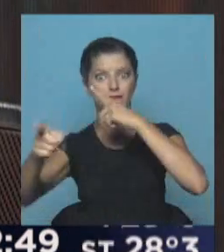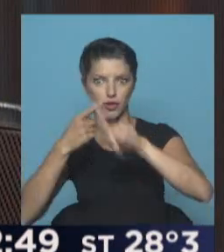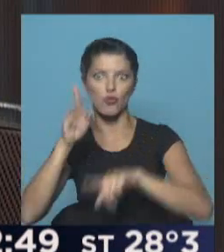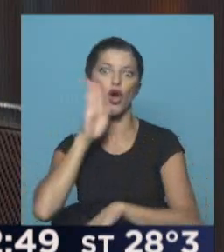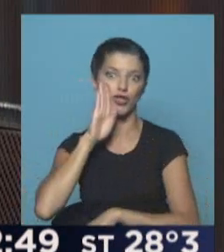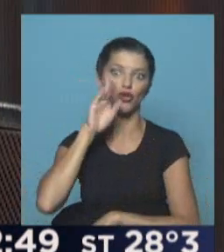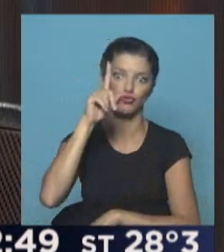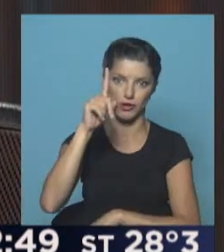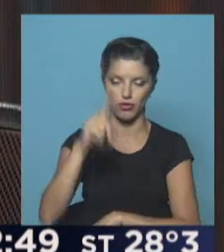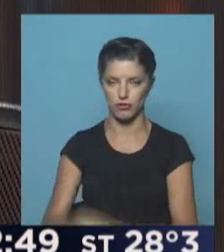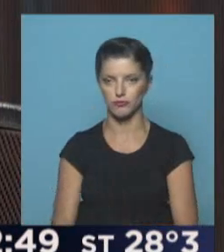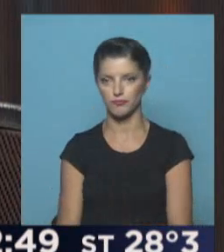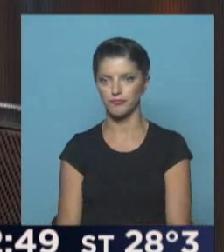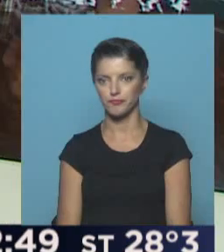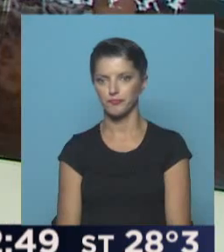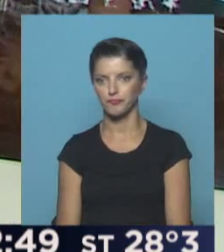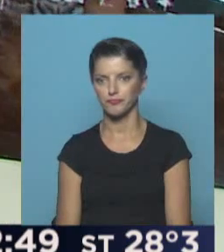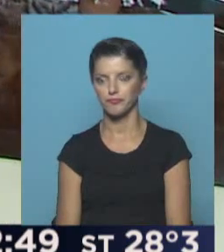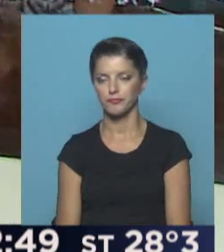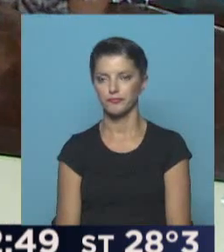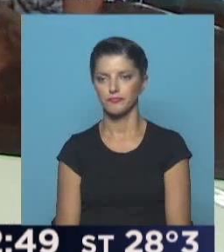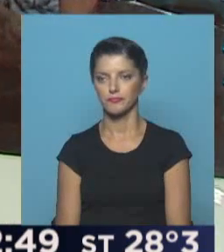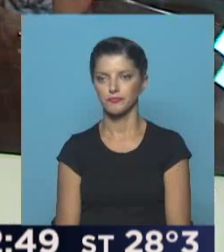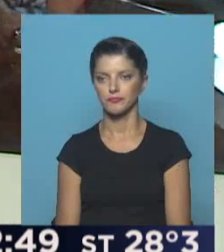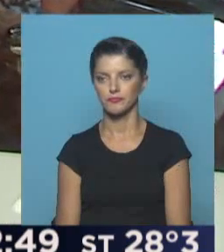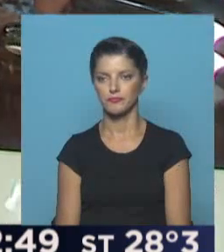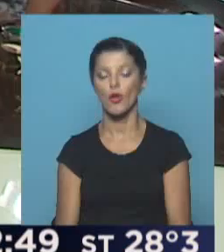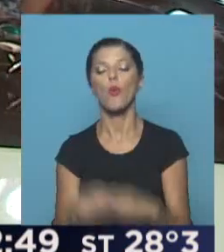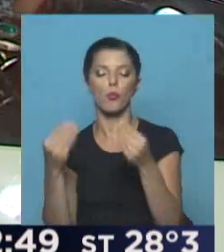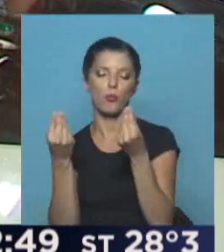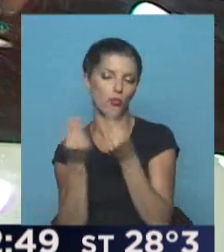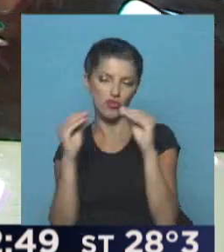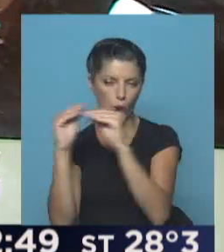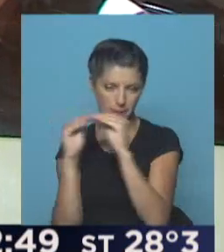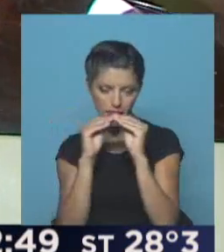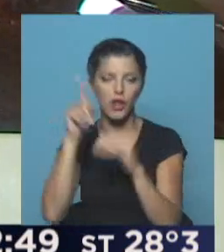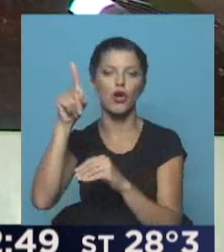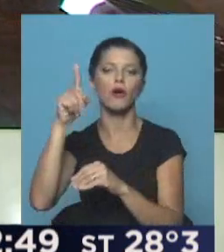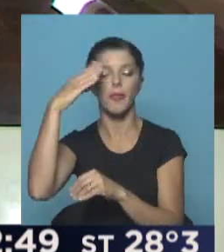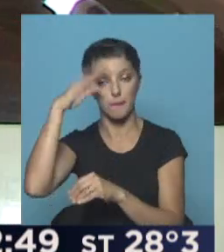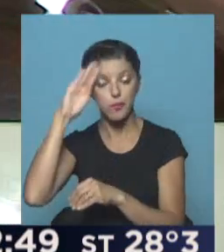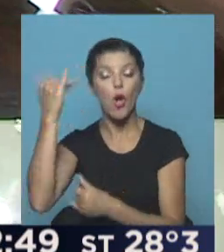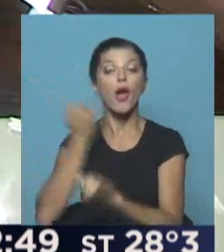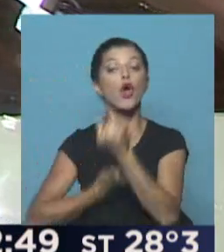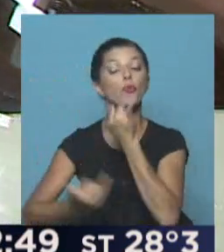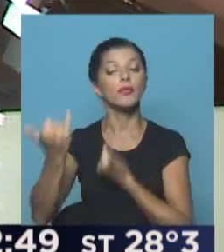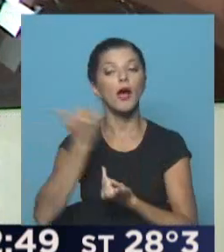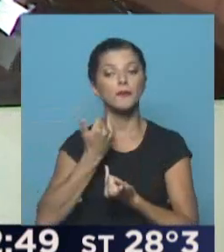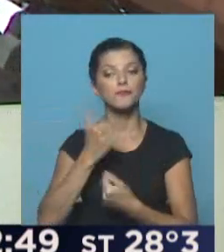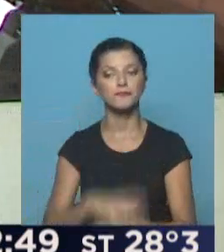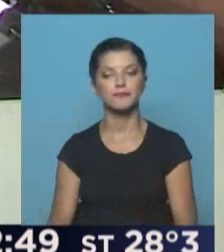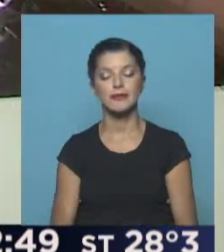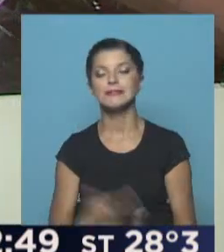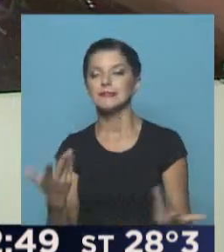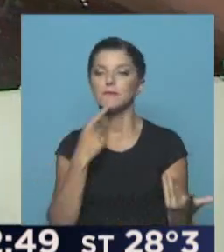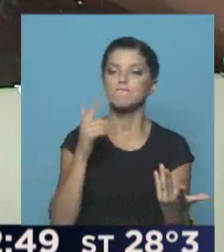establece entre la isla y Washington, ¿no? Lo que me decían colegas de allá o amigos es que hay